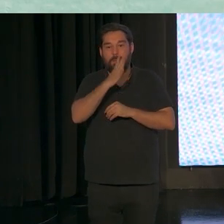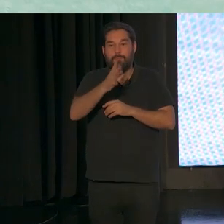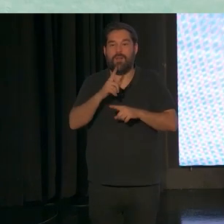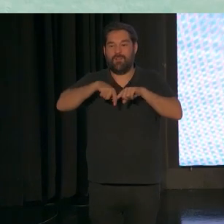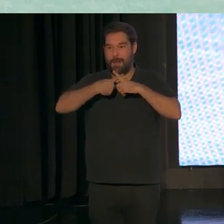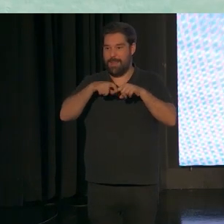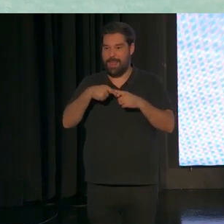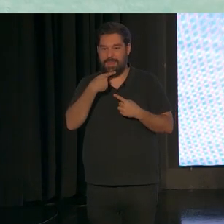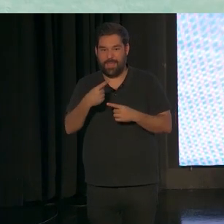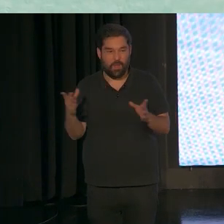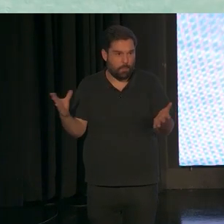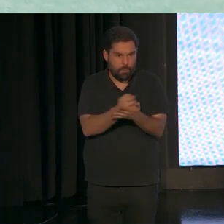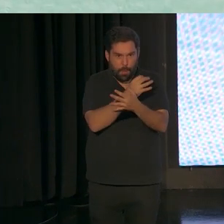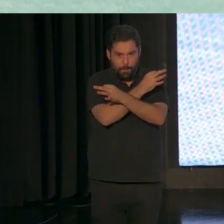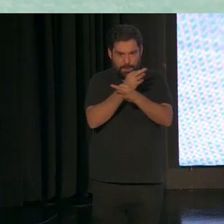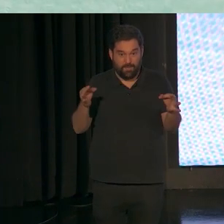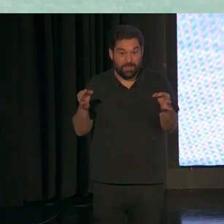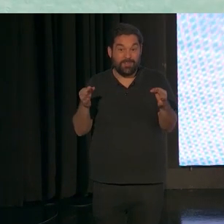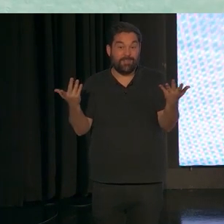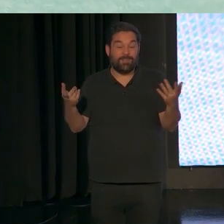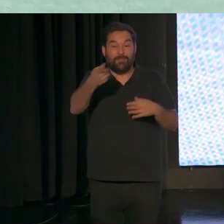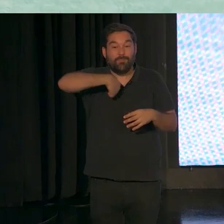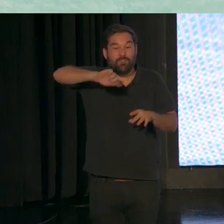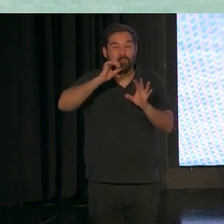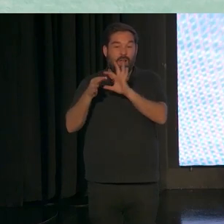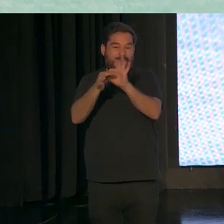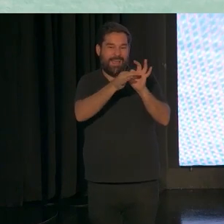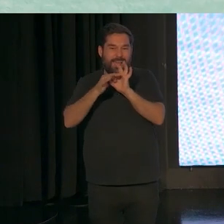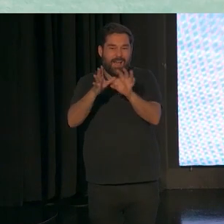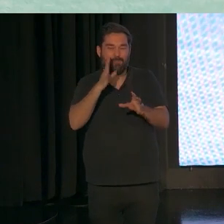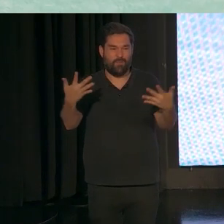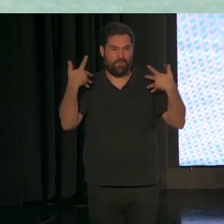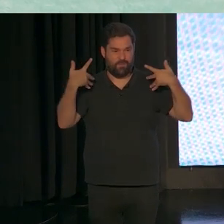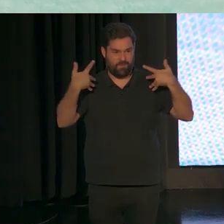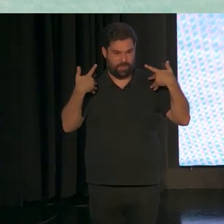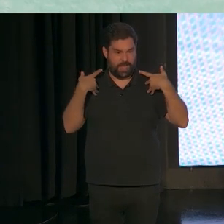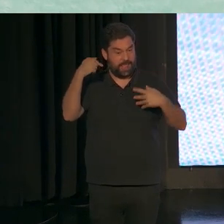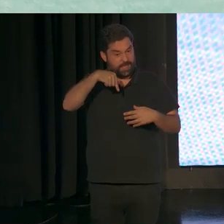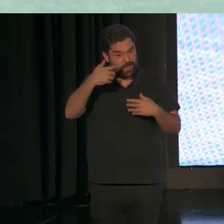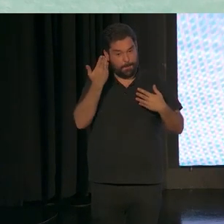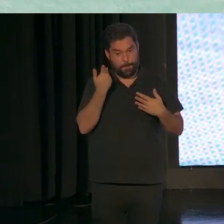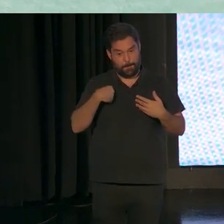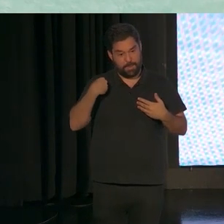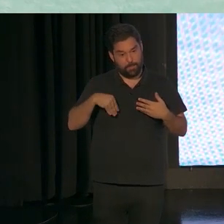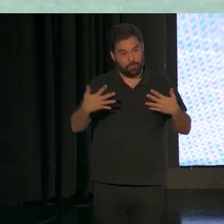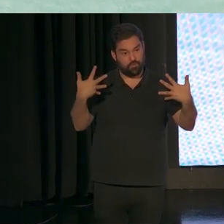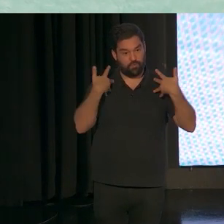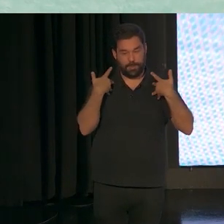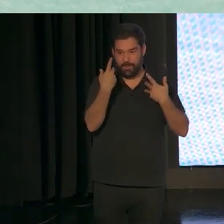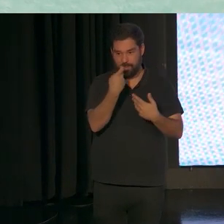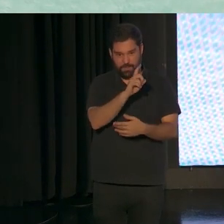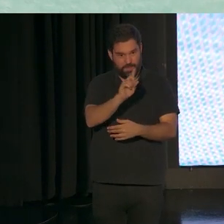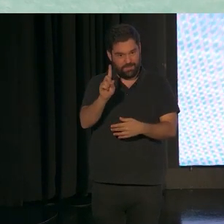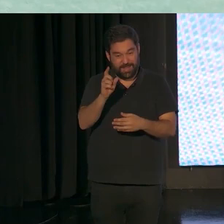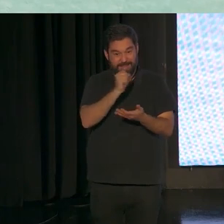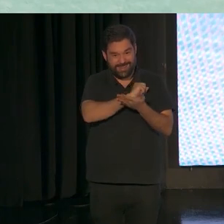todas sino que precisamente Pues nos unimos Porque habíamos sufrido y yo siempre digo que este sufrimiento es innecesario y muy